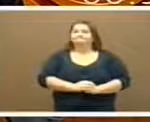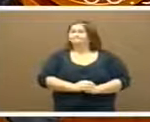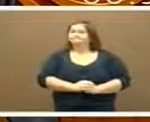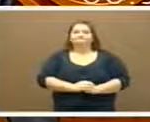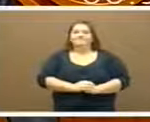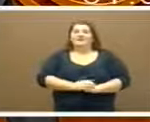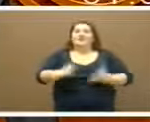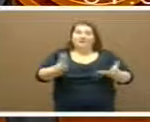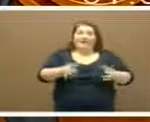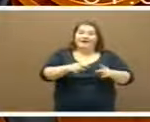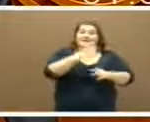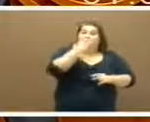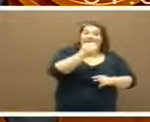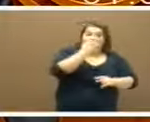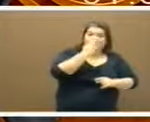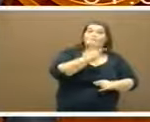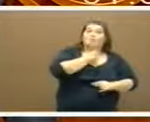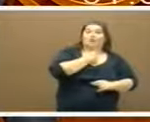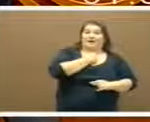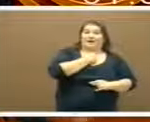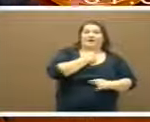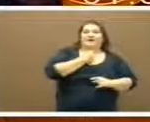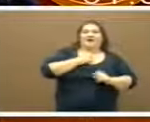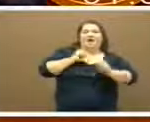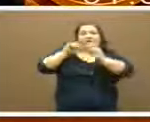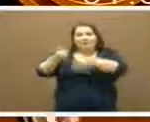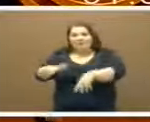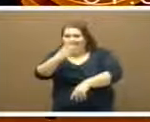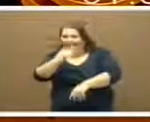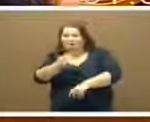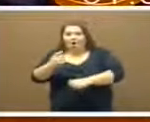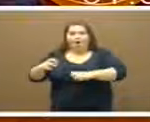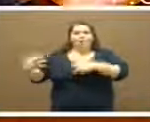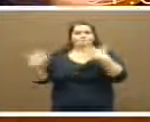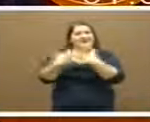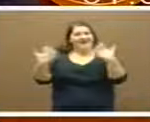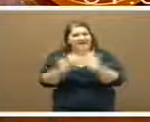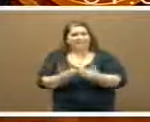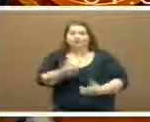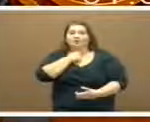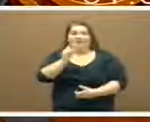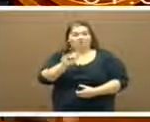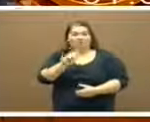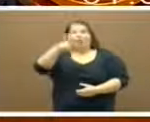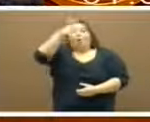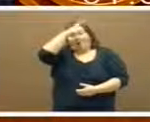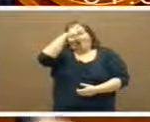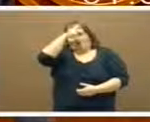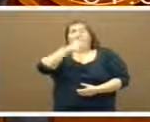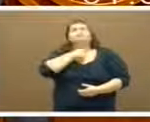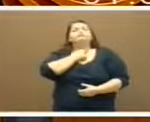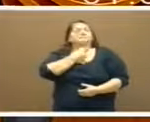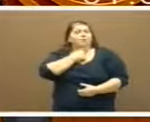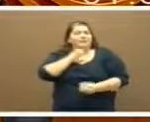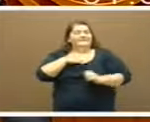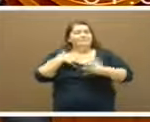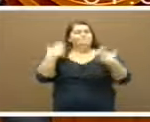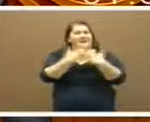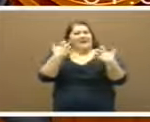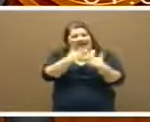me gustan los perros, no me gusta que se los abandone o que se los enfrenten entre ellos. O me gusta el gallo y no me gustan las peleas de gallo. Es decir, y yo creo